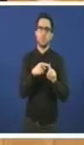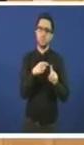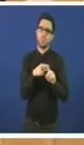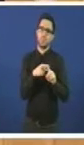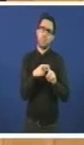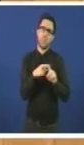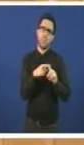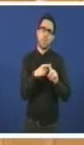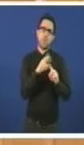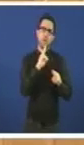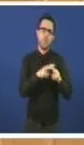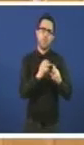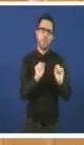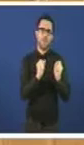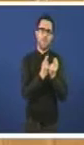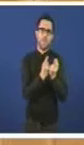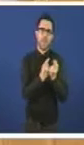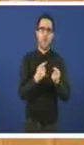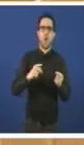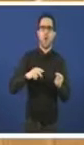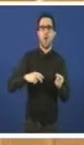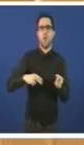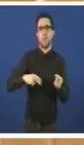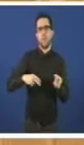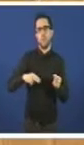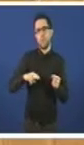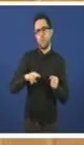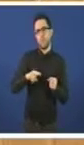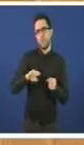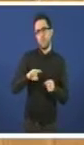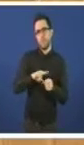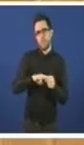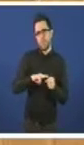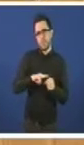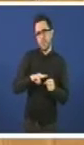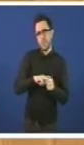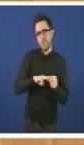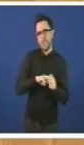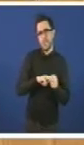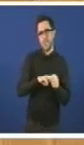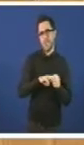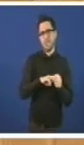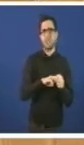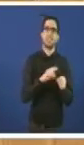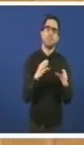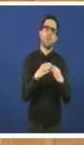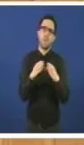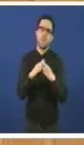las provincias parroquias y lugares existen dos concellos